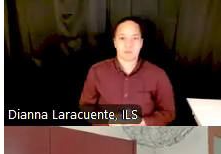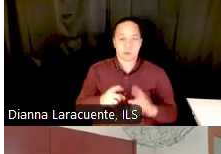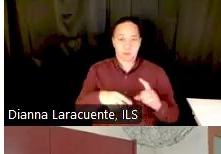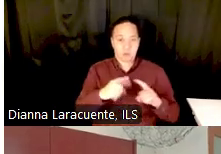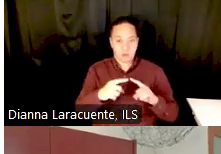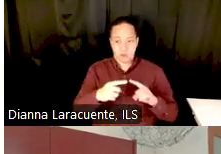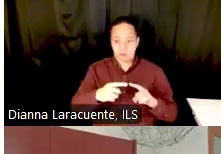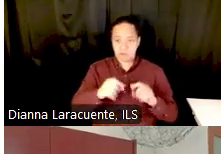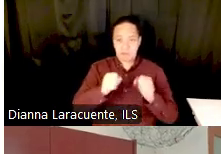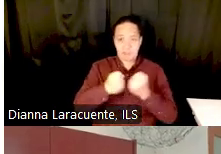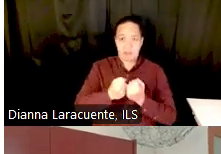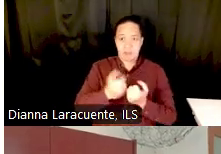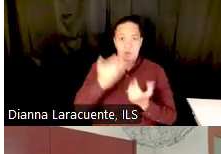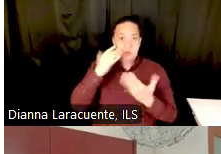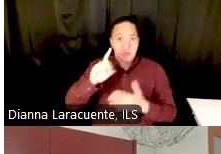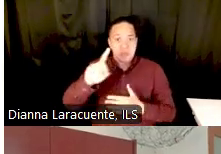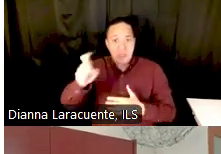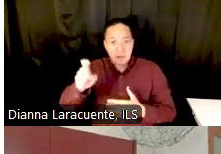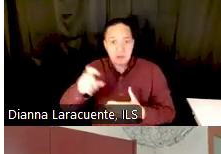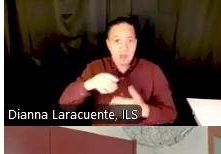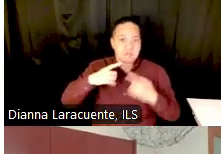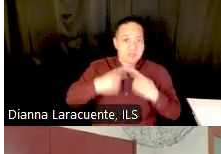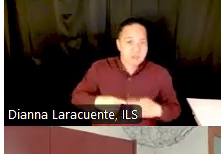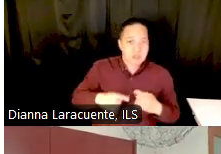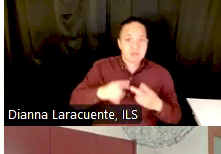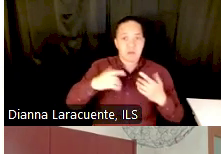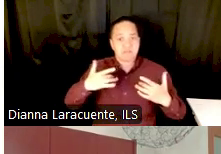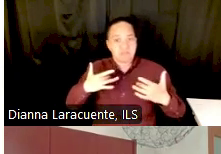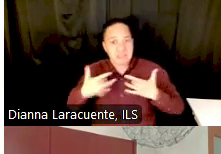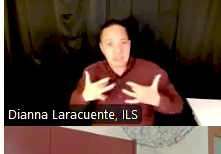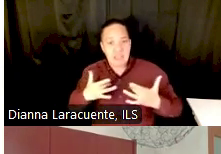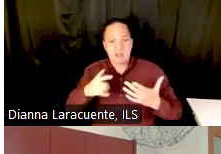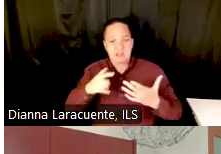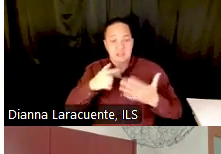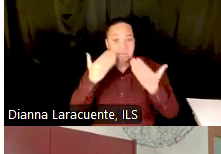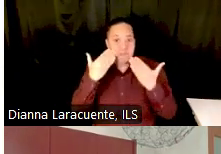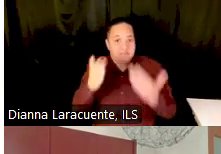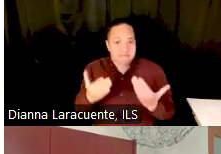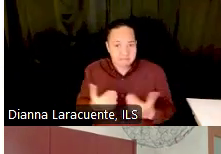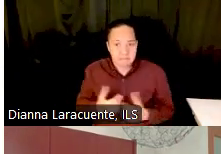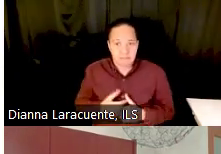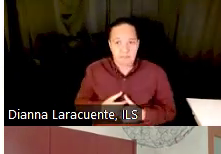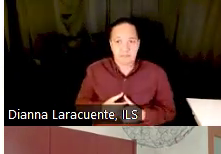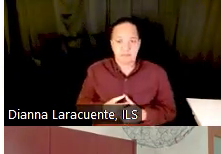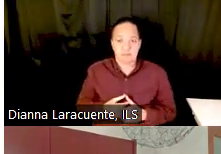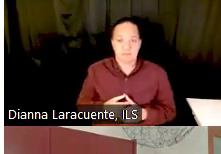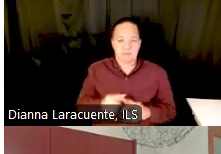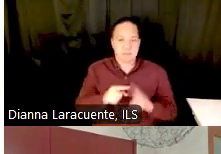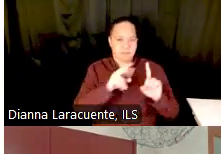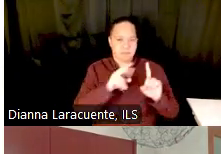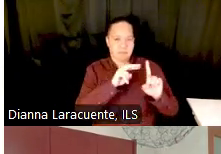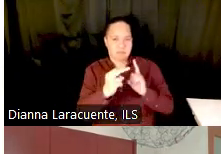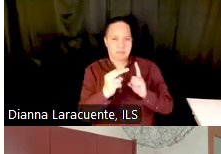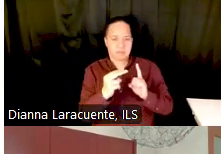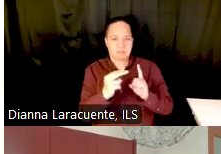uno no sabe quién tiene un diagnóstico de depresión, quién tiene un diagnóstico de ansiedad, o quién tiene, eso no. Pero desde el punto de vista